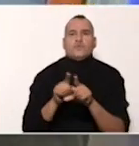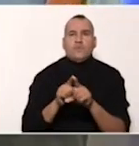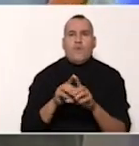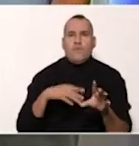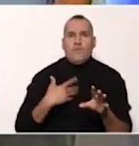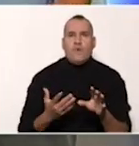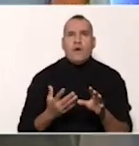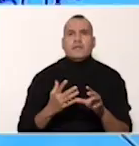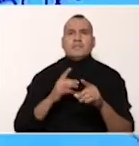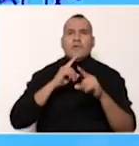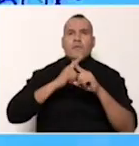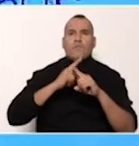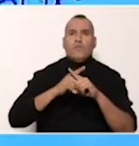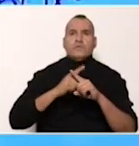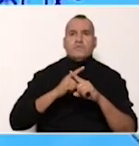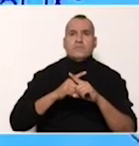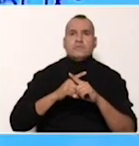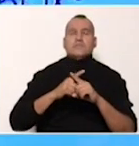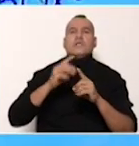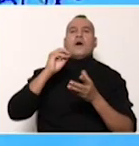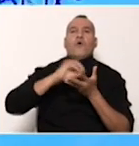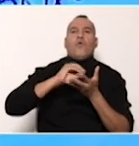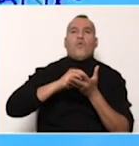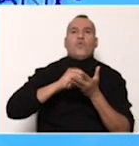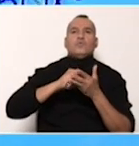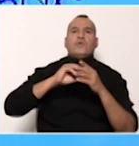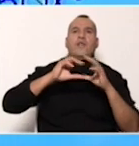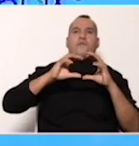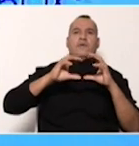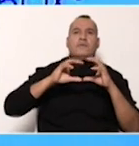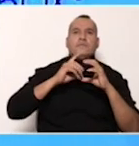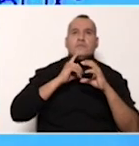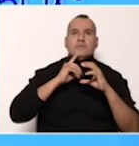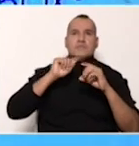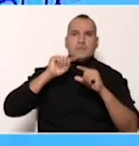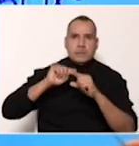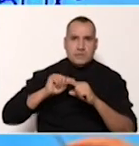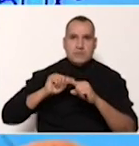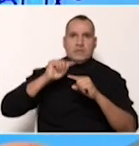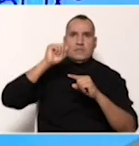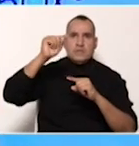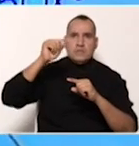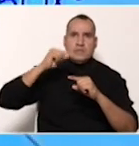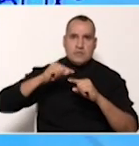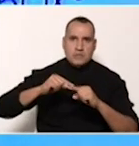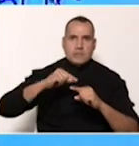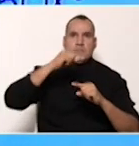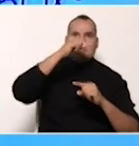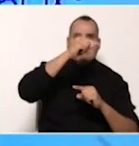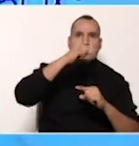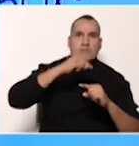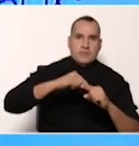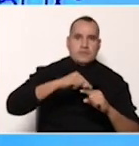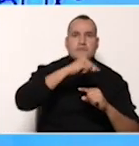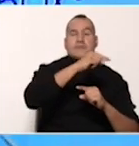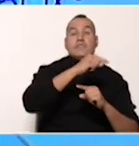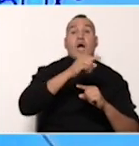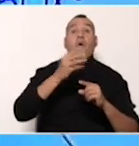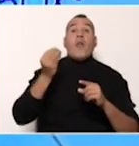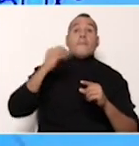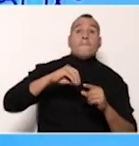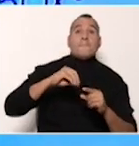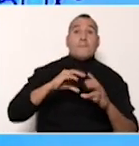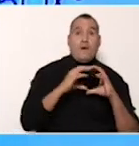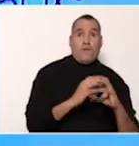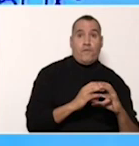manera. Se multiplicaría este término que está aquí, que conforma el binomio, por todo y cada uno de ellos, como lo hicimos aquí,